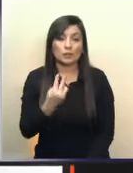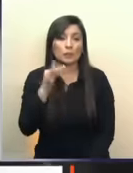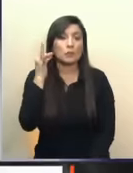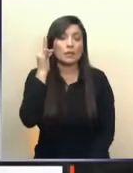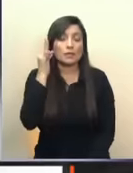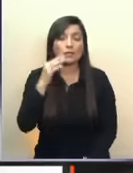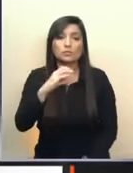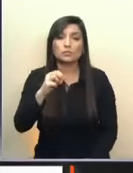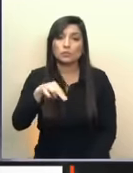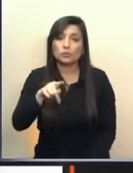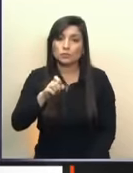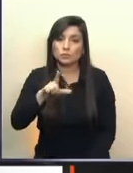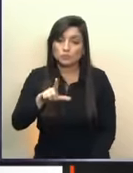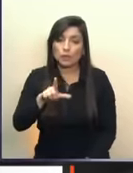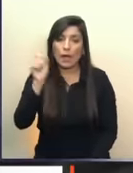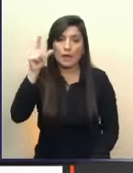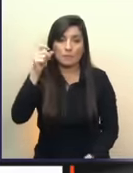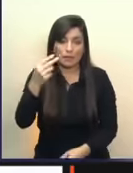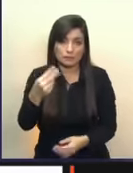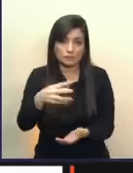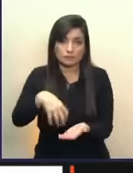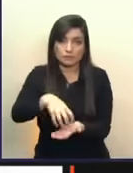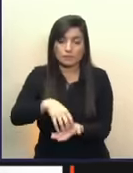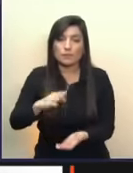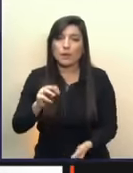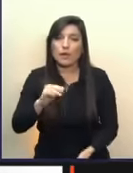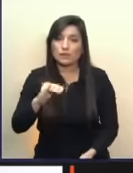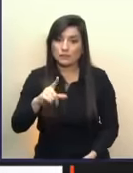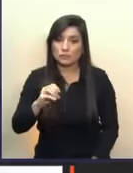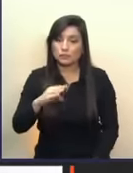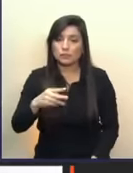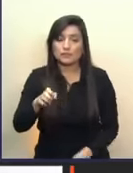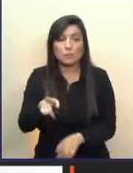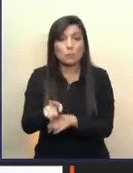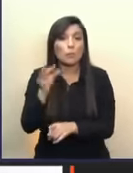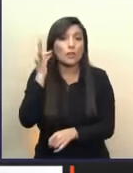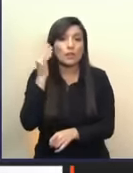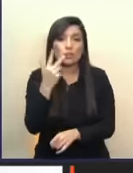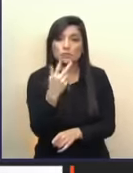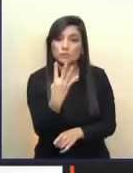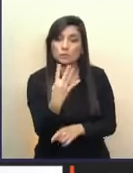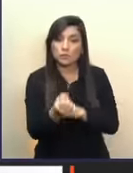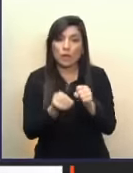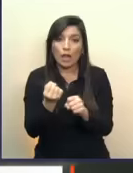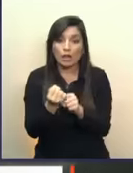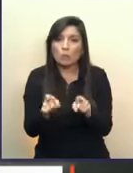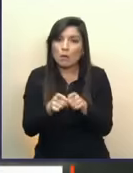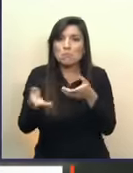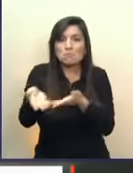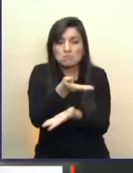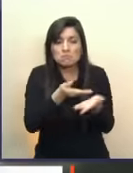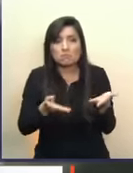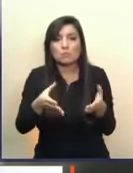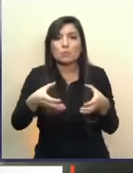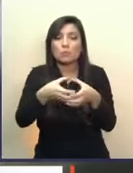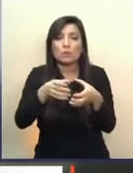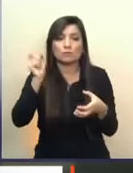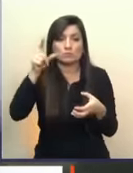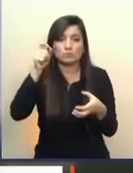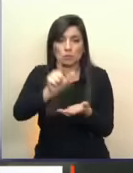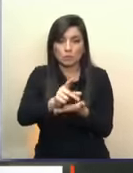Bariloche. Desde muy joven, esta mujer de 84 años se codió con la colonia germana de la zona. Conoció incluso a